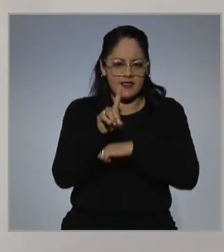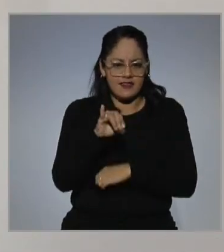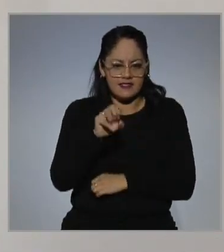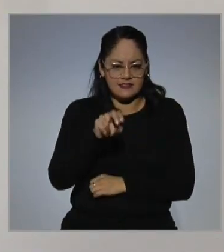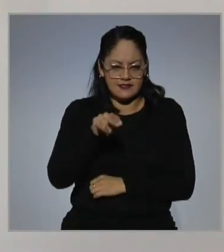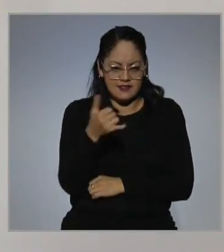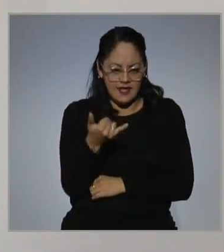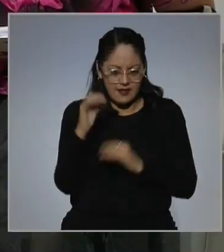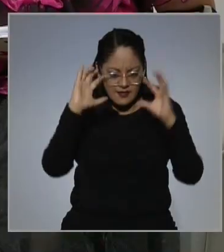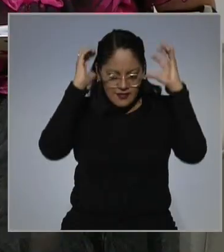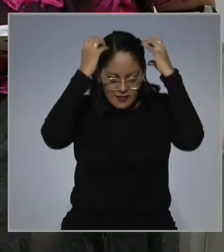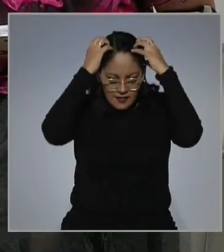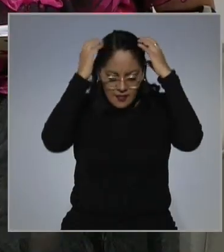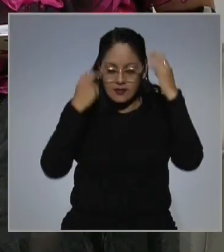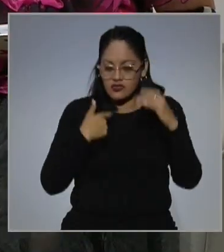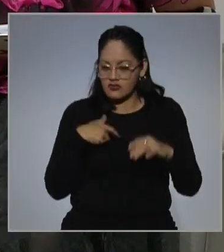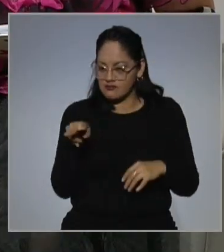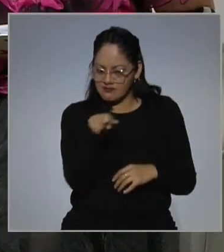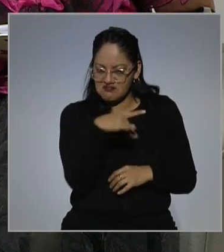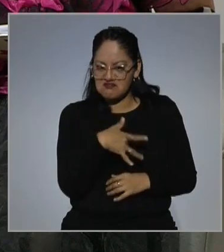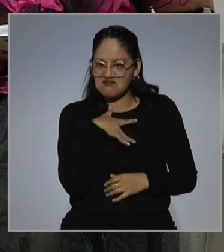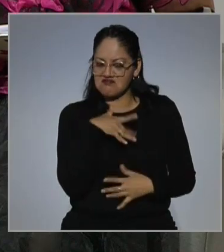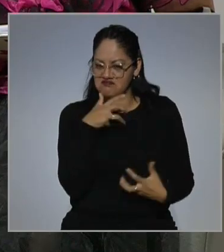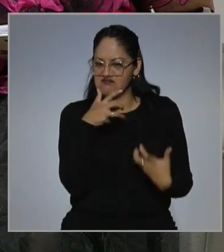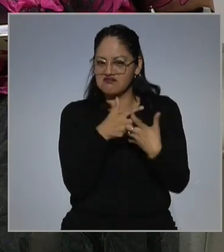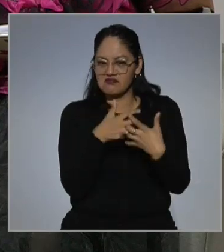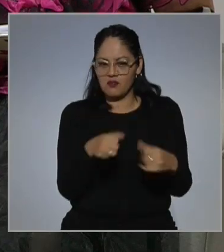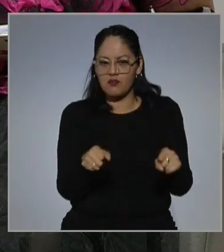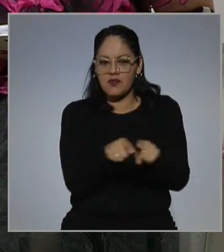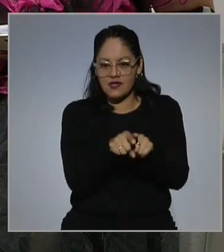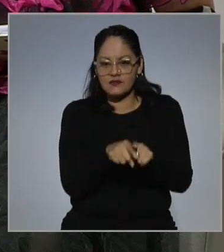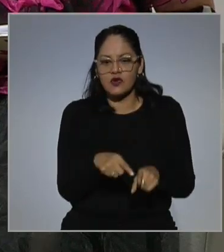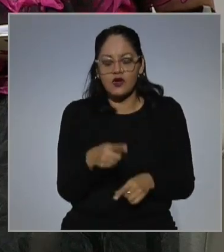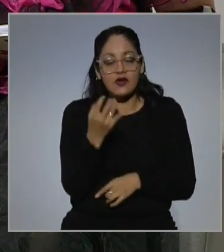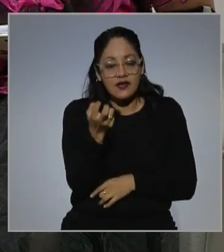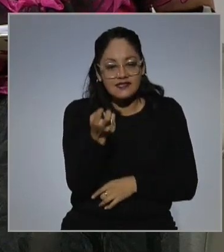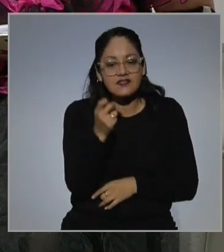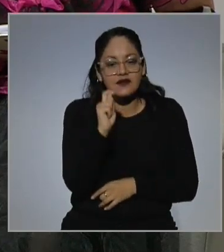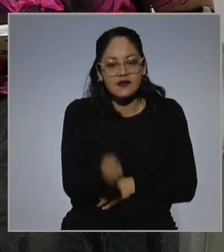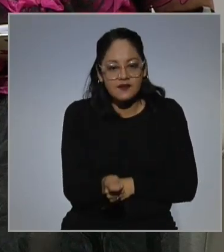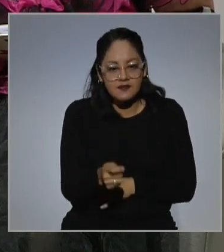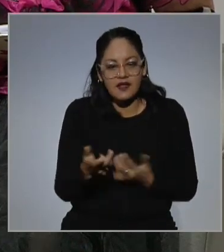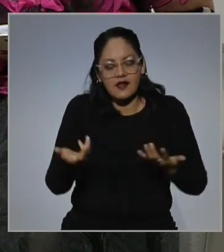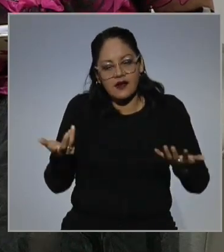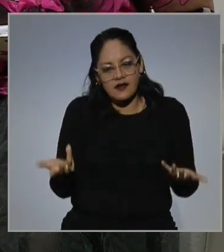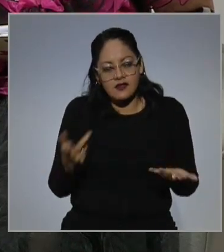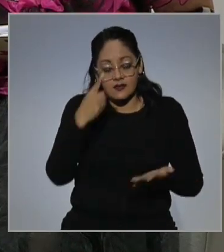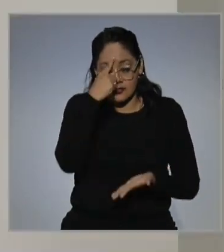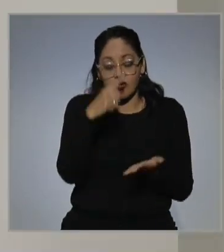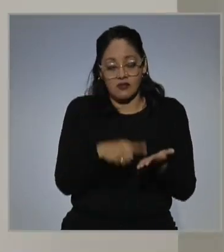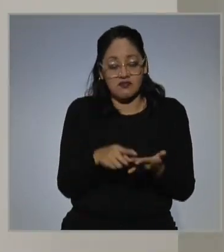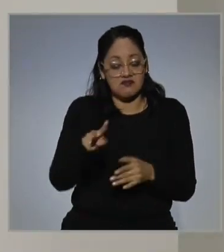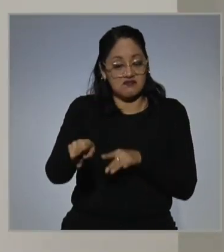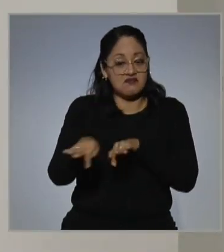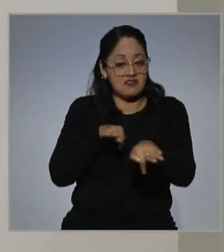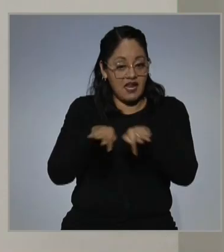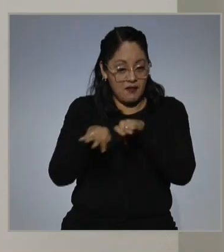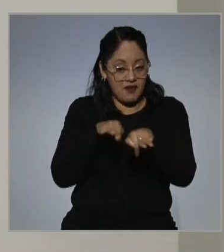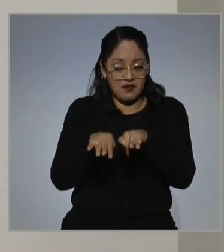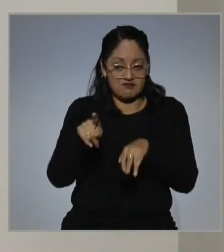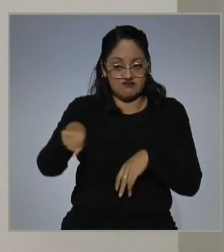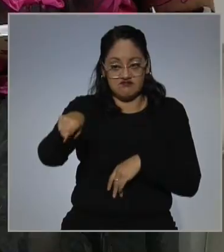me siento identificado con ciertas cosas y en buena manera es porque yo creo que hicieron un buen trabajo de campo,